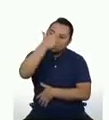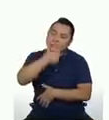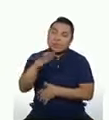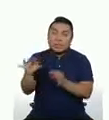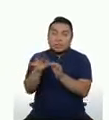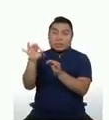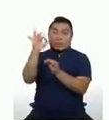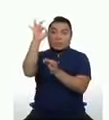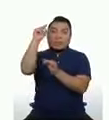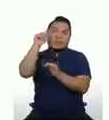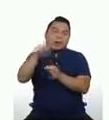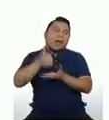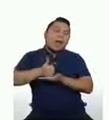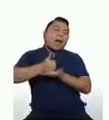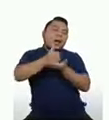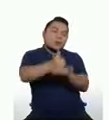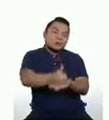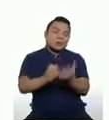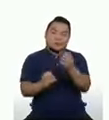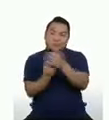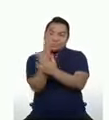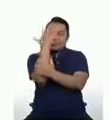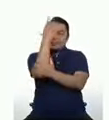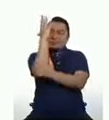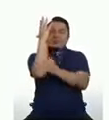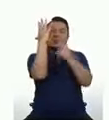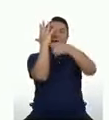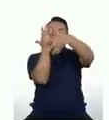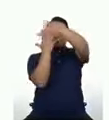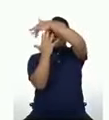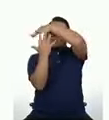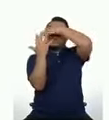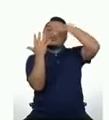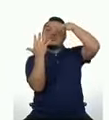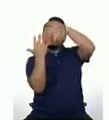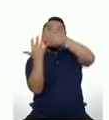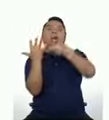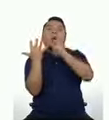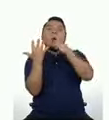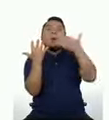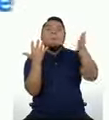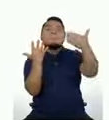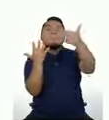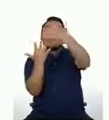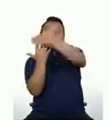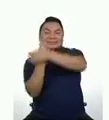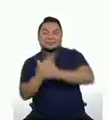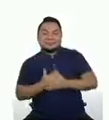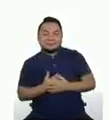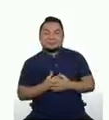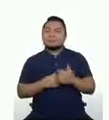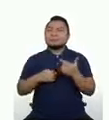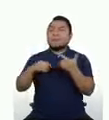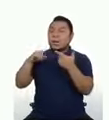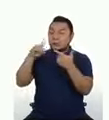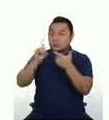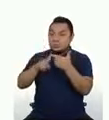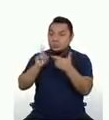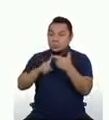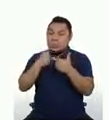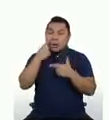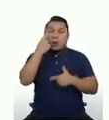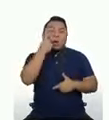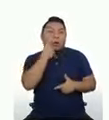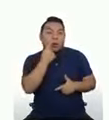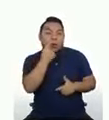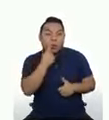la selva lo ayuda convirtiendo un árbol en acuario con peces. La segunda sería: el